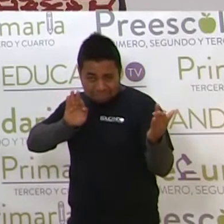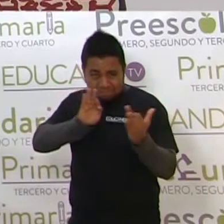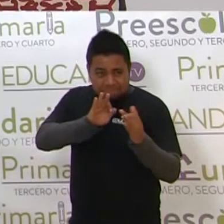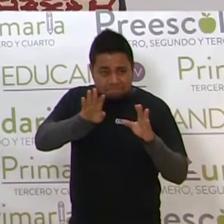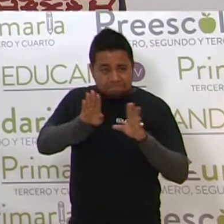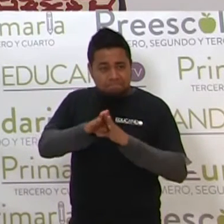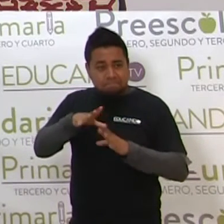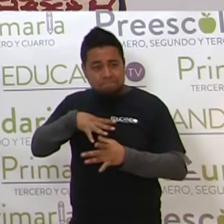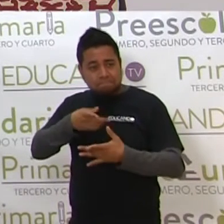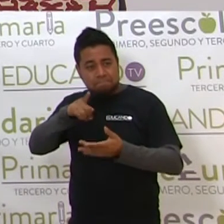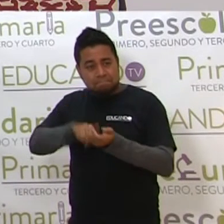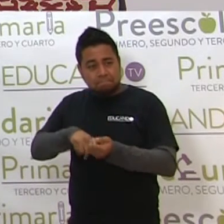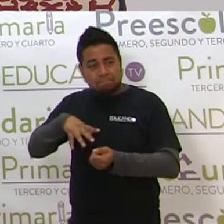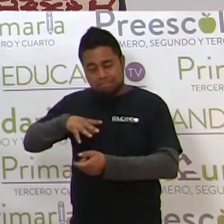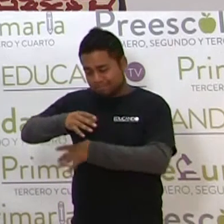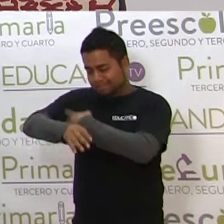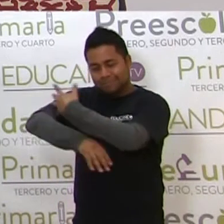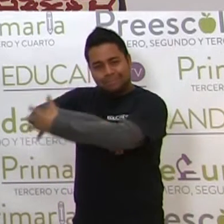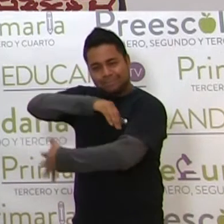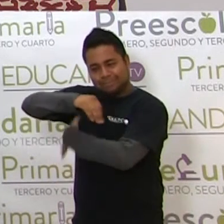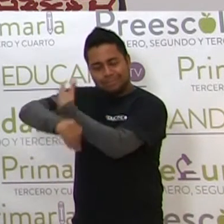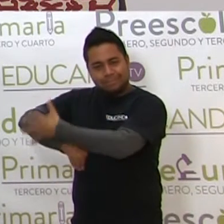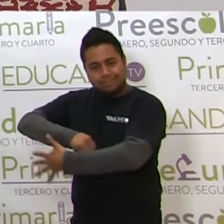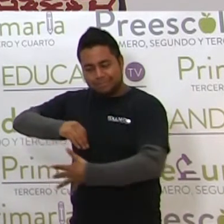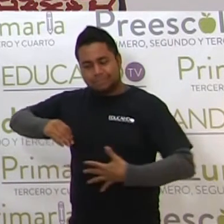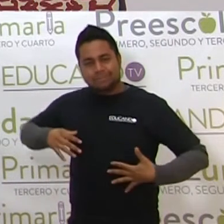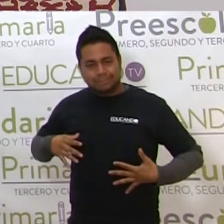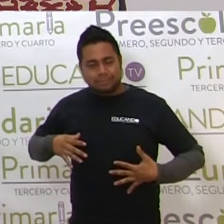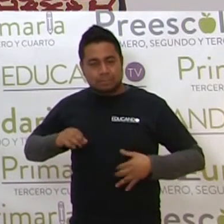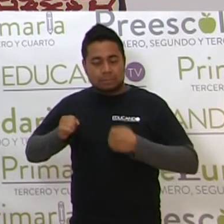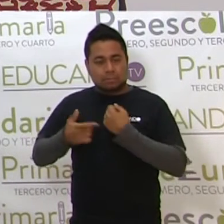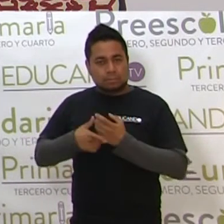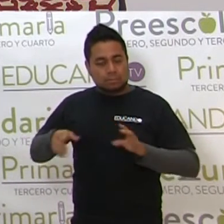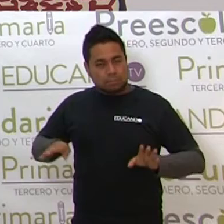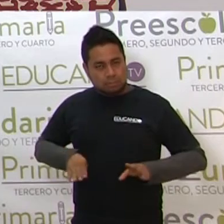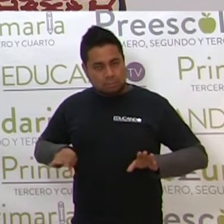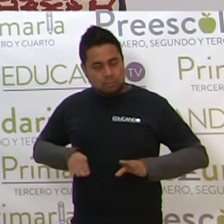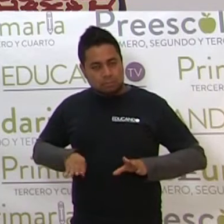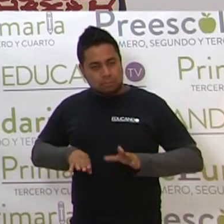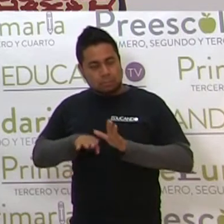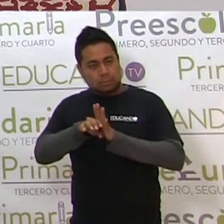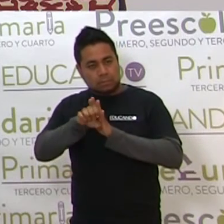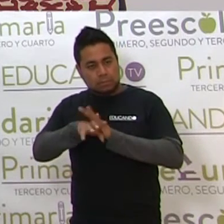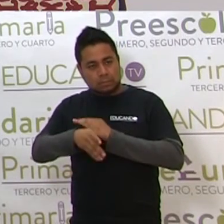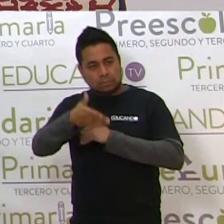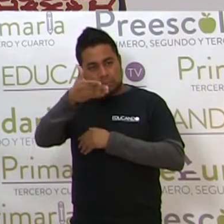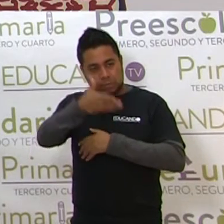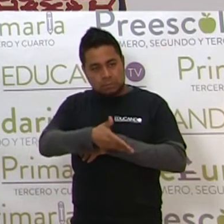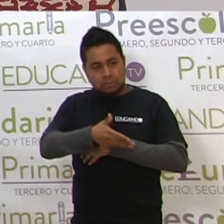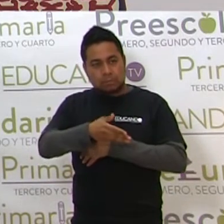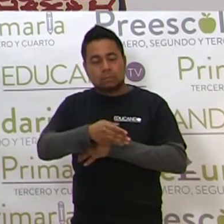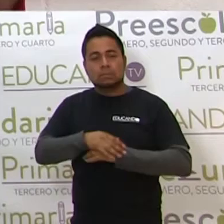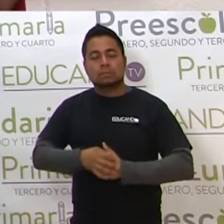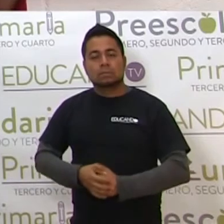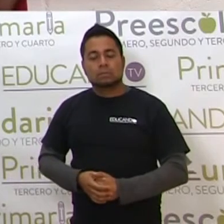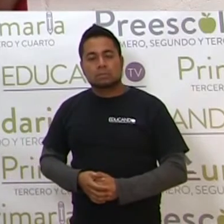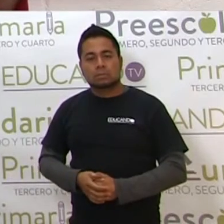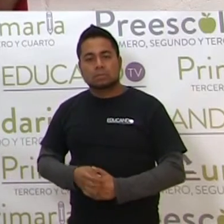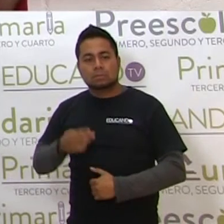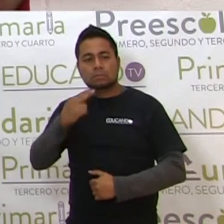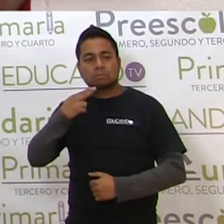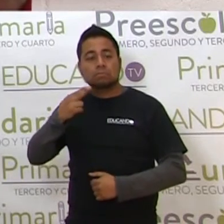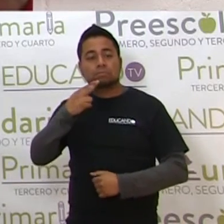su reboso se lo ponen acá una característica es que a diferencia de estos ella sí usa un